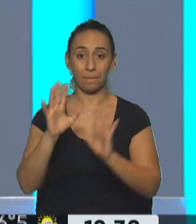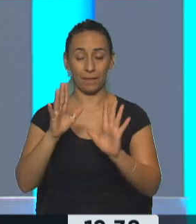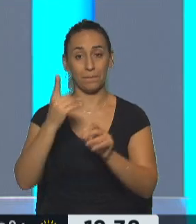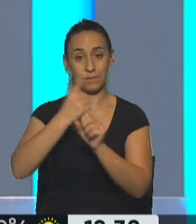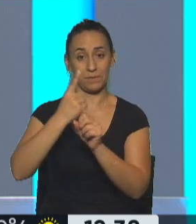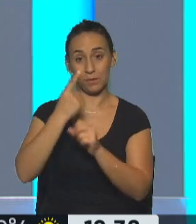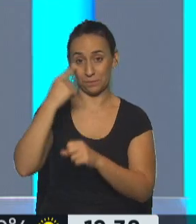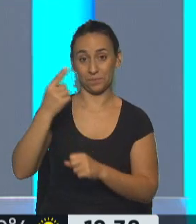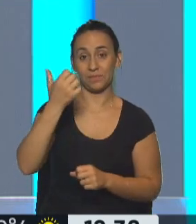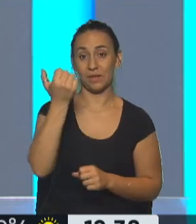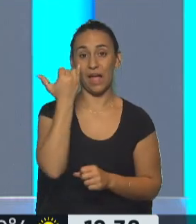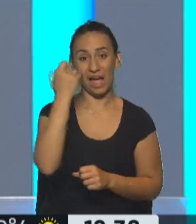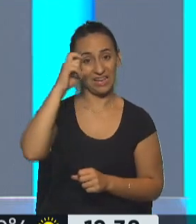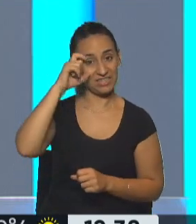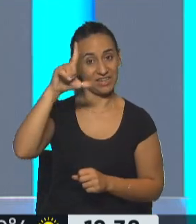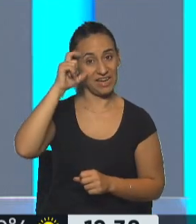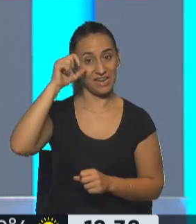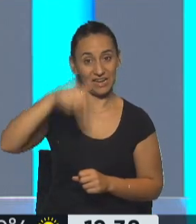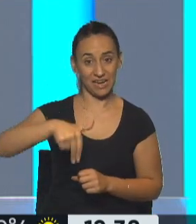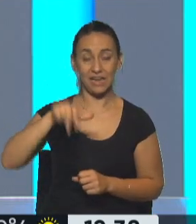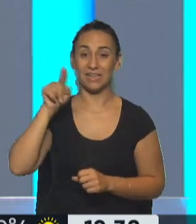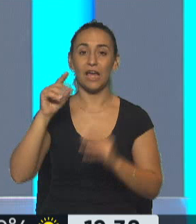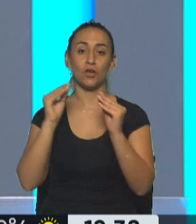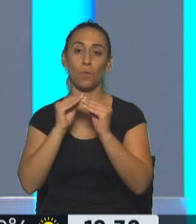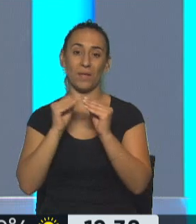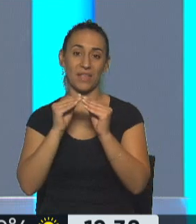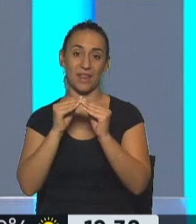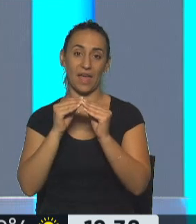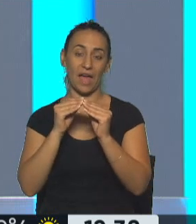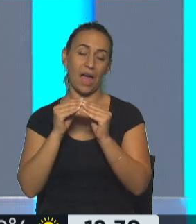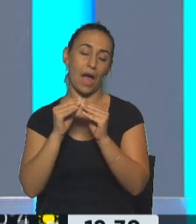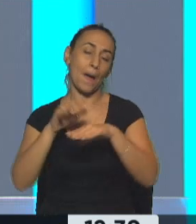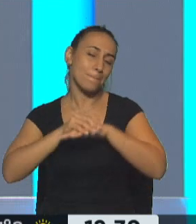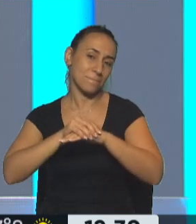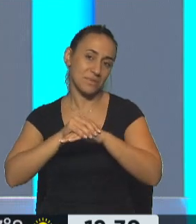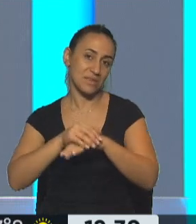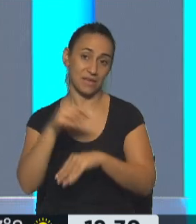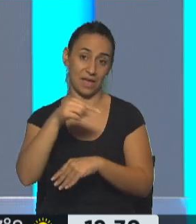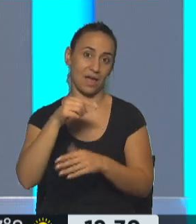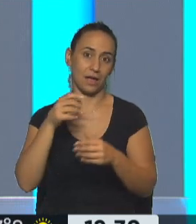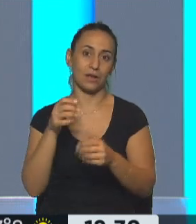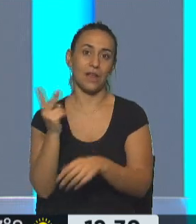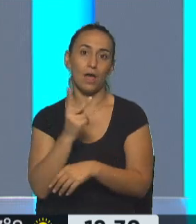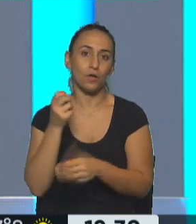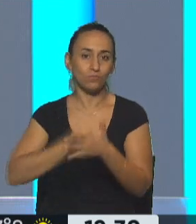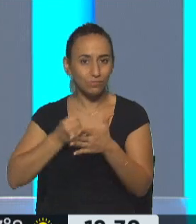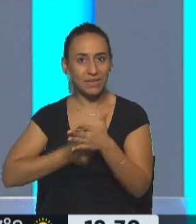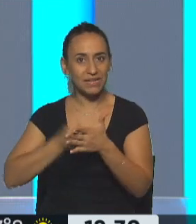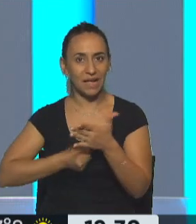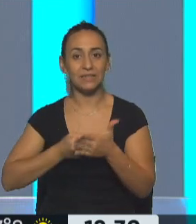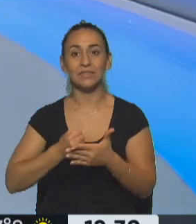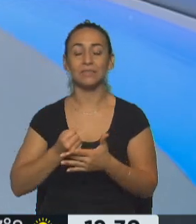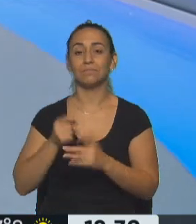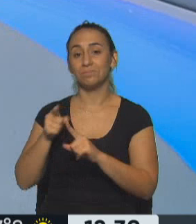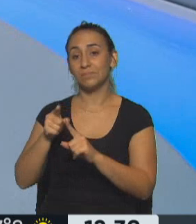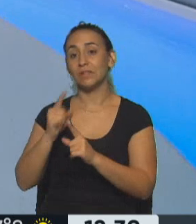escuchamos a yelen Bake better que era compañera de amiga y compañera de militancia que nos cuenta cómo está la situación